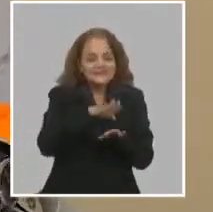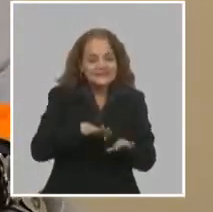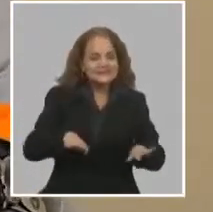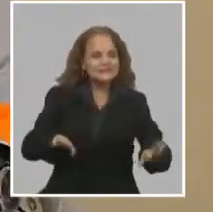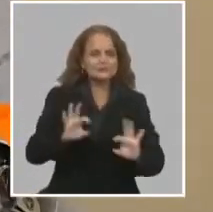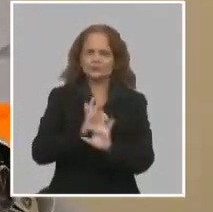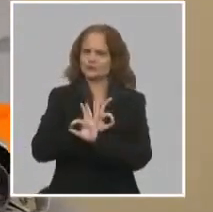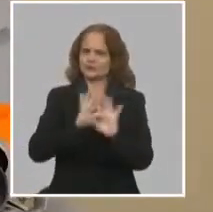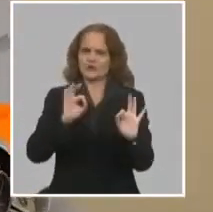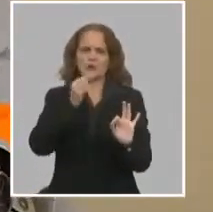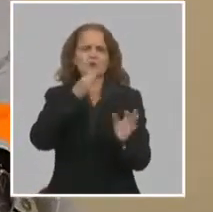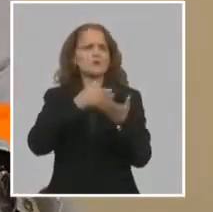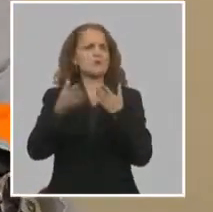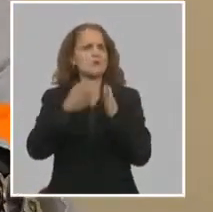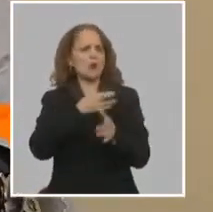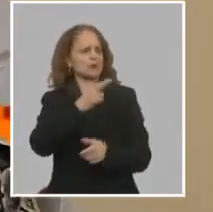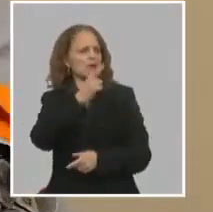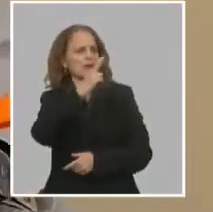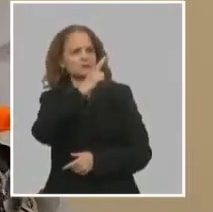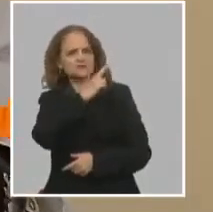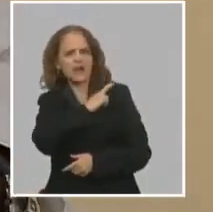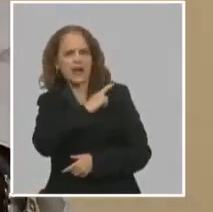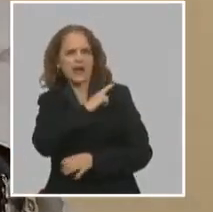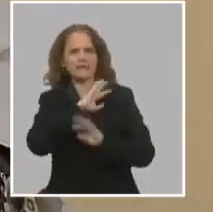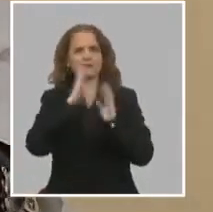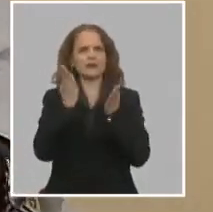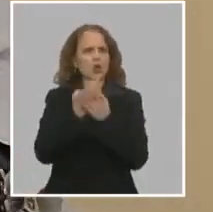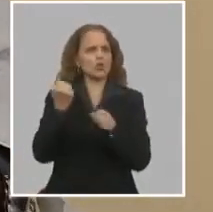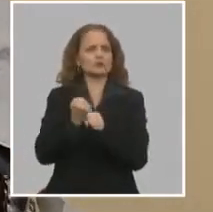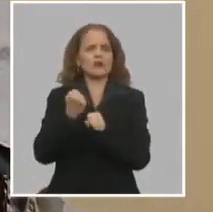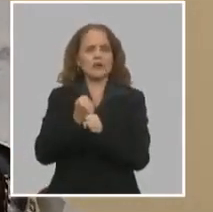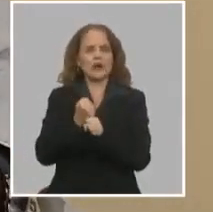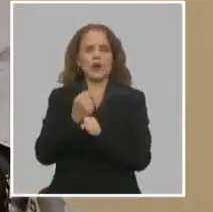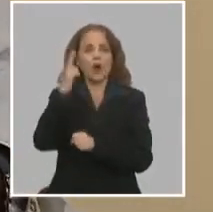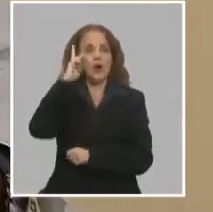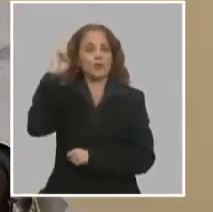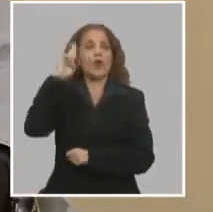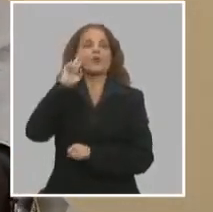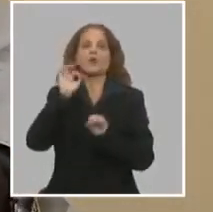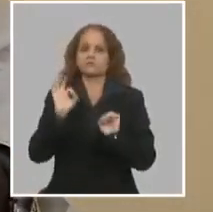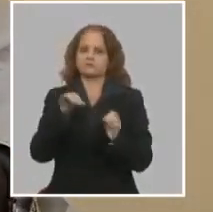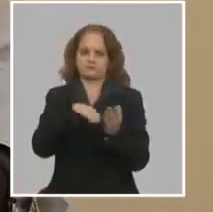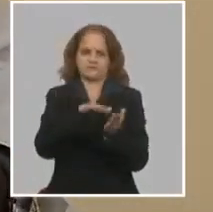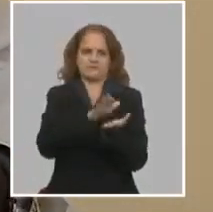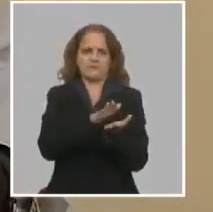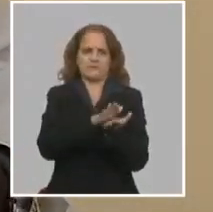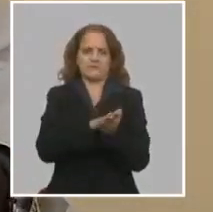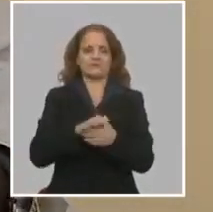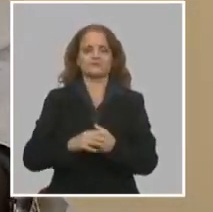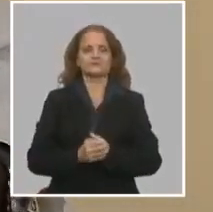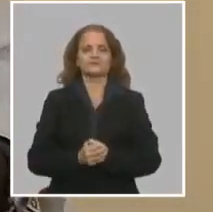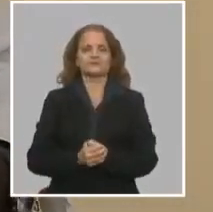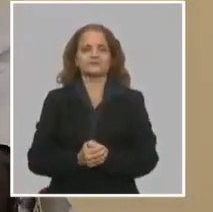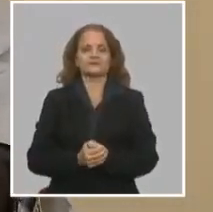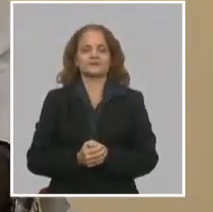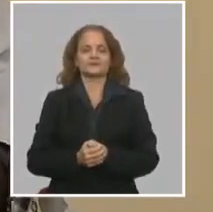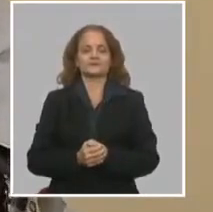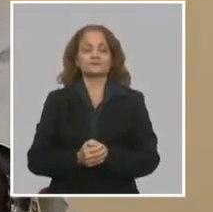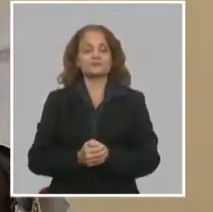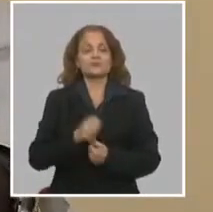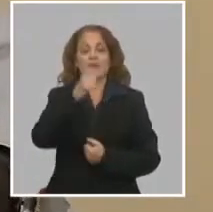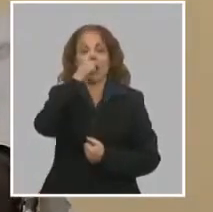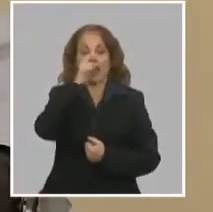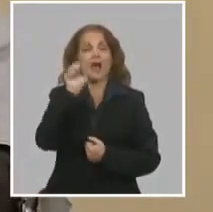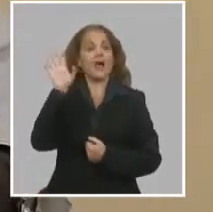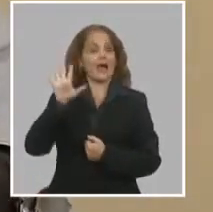las responsabilidades que tenemos en estos momentos. Yo creo que África ha significado mucho